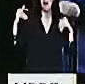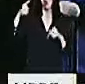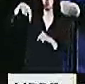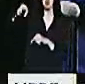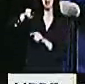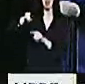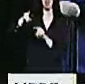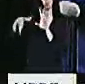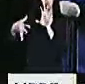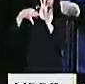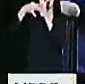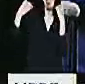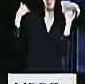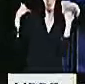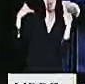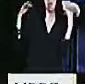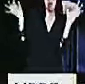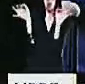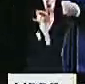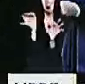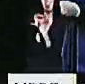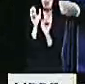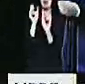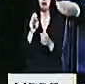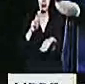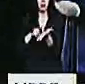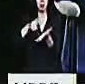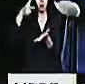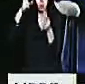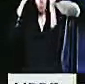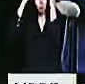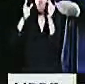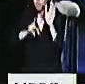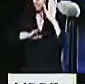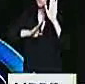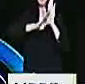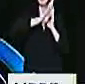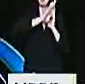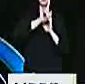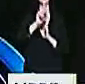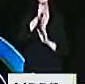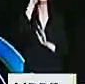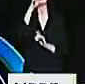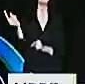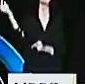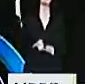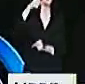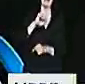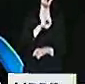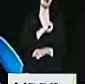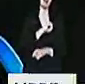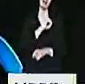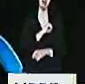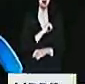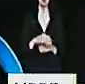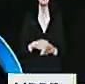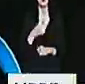ellos para poder realmente potenciar esos talentos. Uh-huh. Y no necesariamente tener que venirse a Santiago.